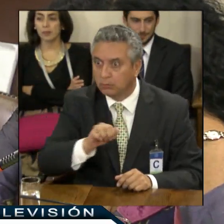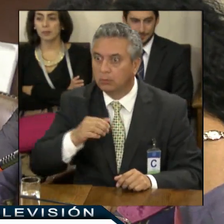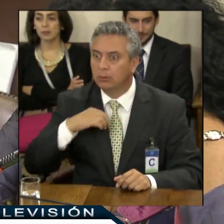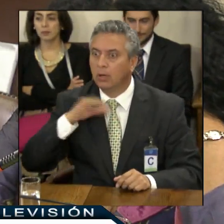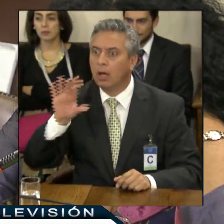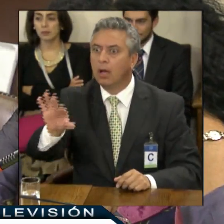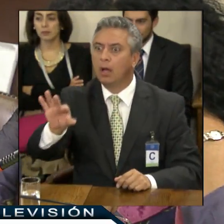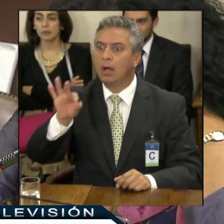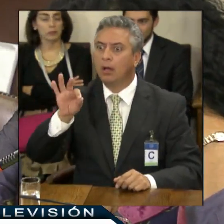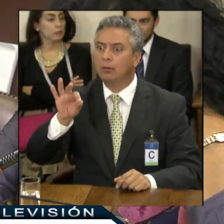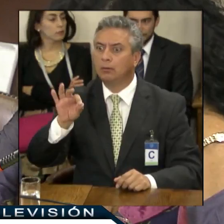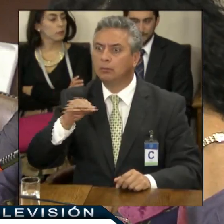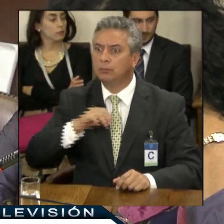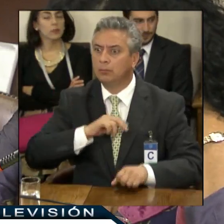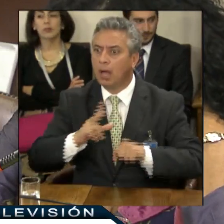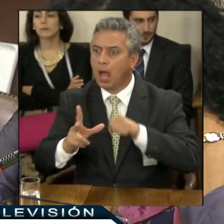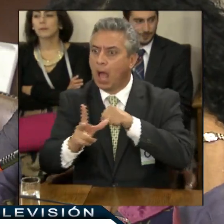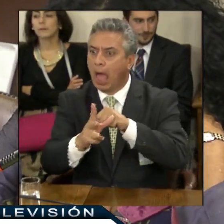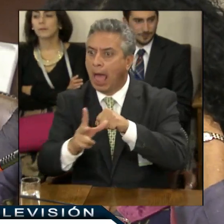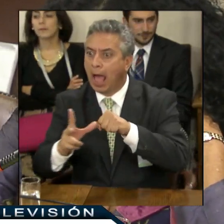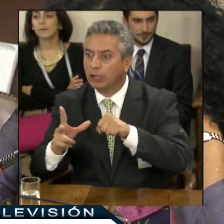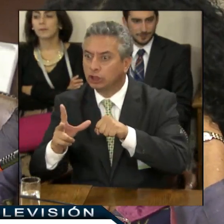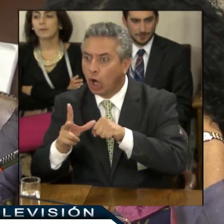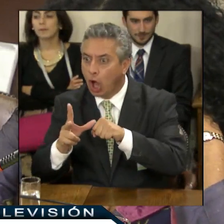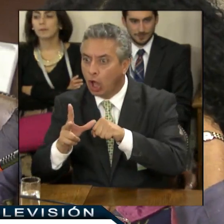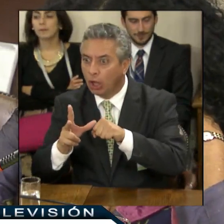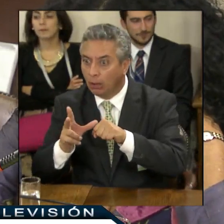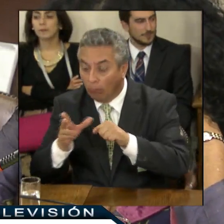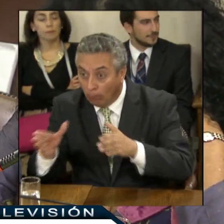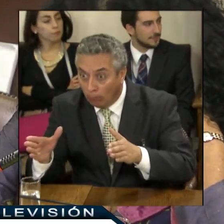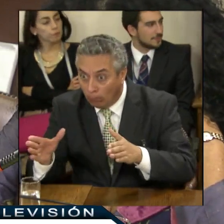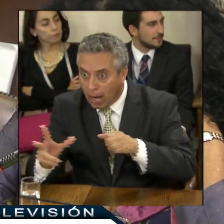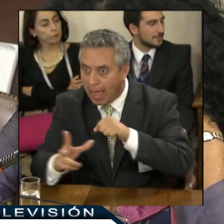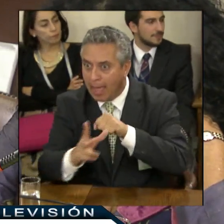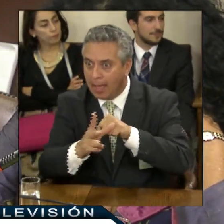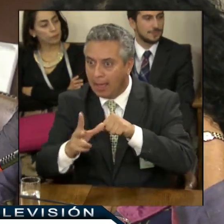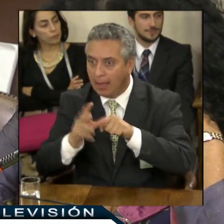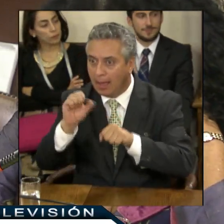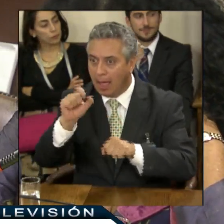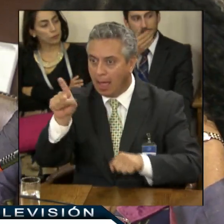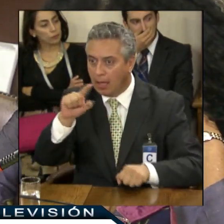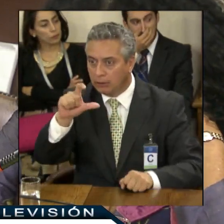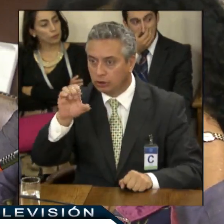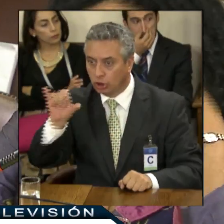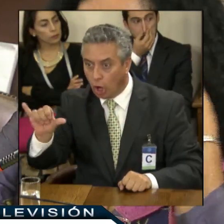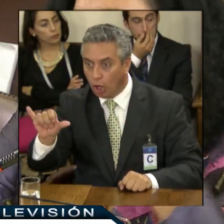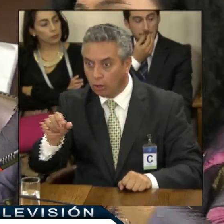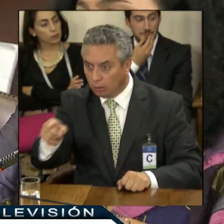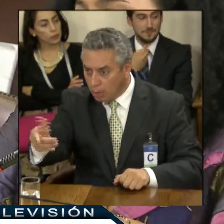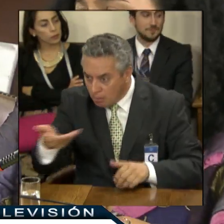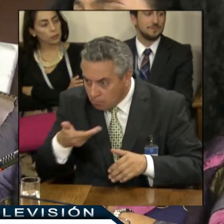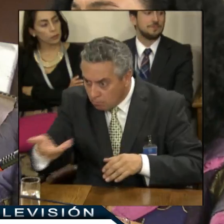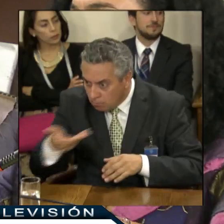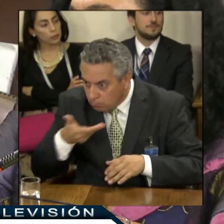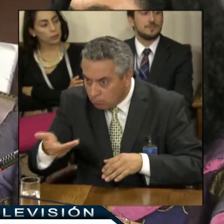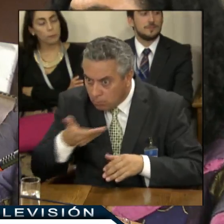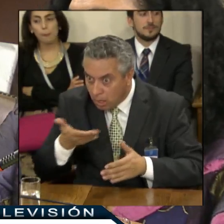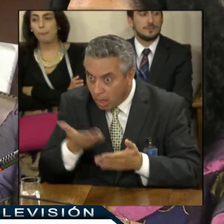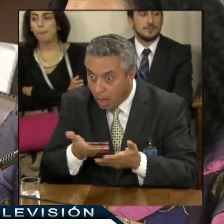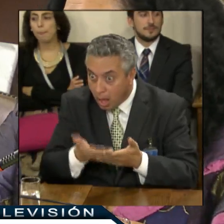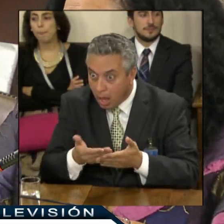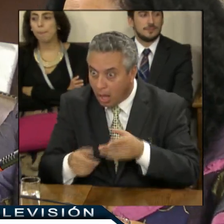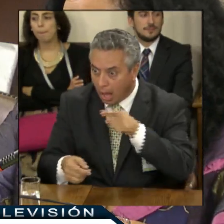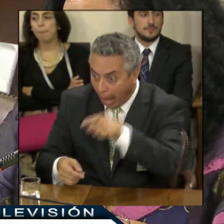agrupación que se llama ascoy y Y entonces empezamos a a a recibir su demanda no y nos